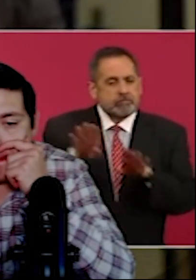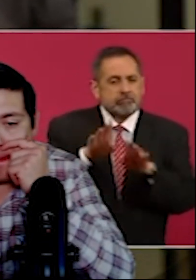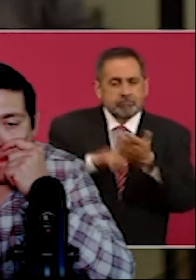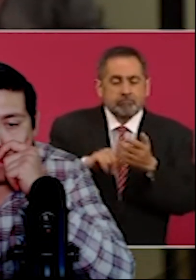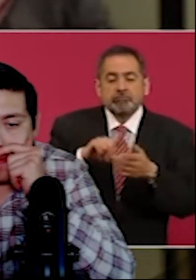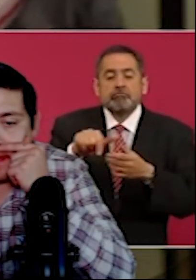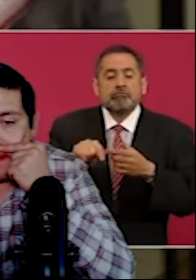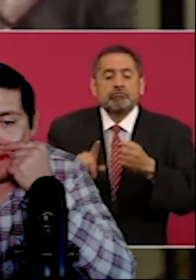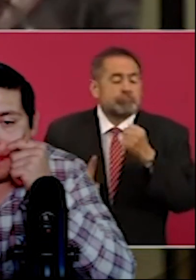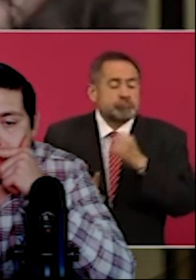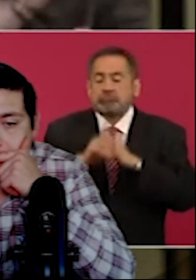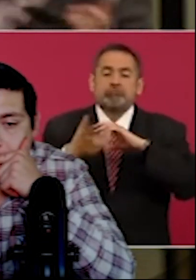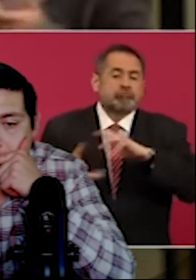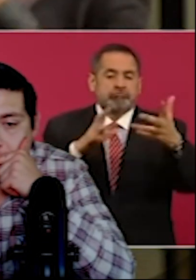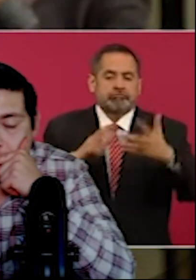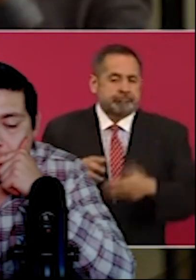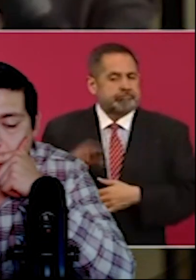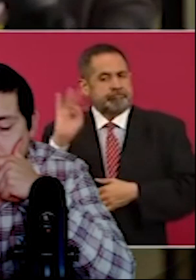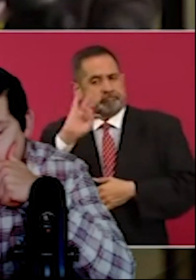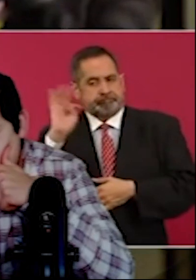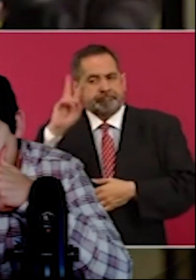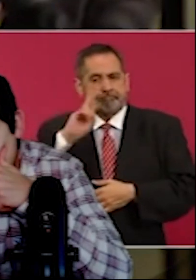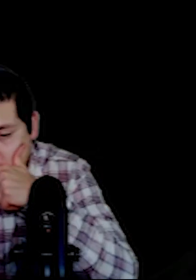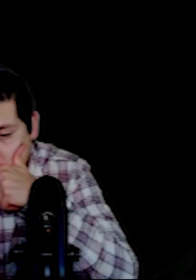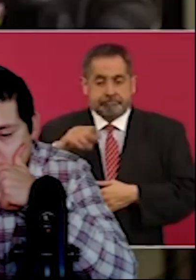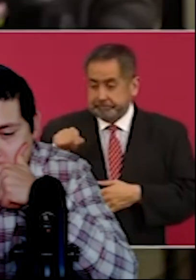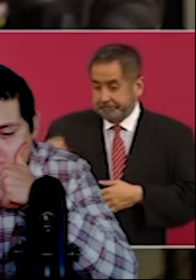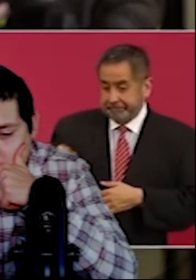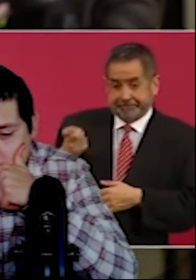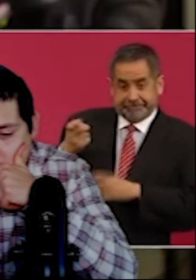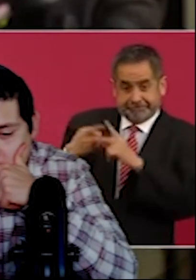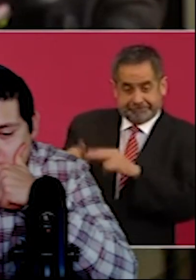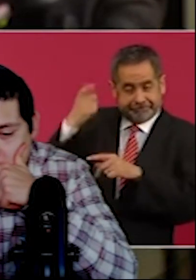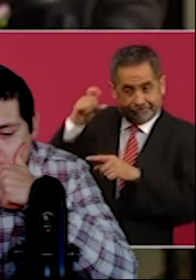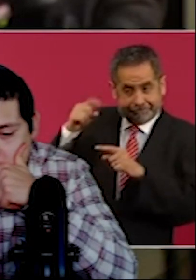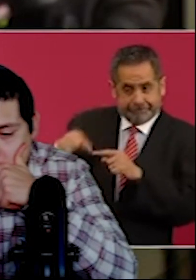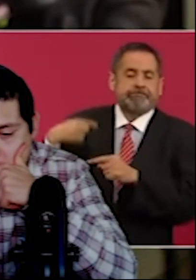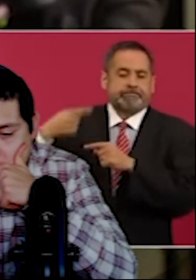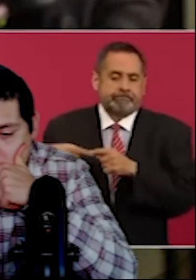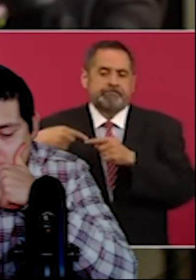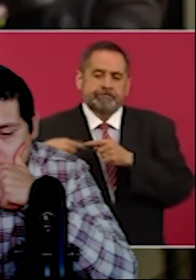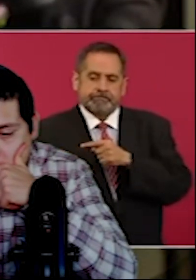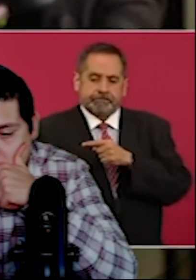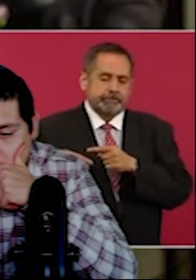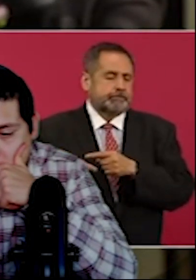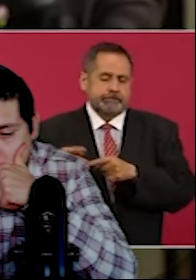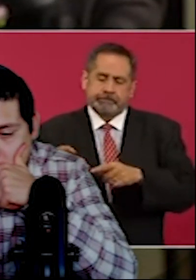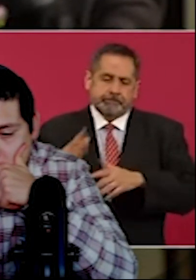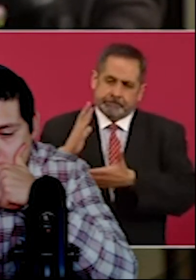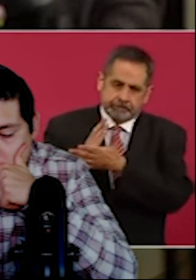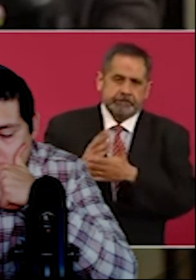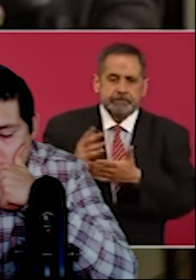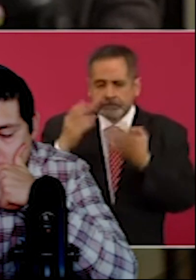conviertan después en violencia. Sería bueno que a partir de lo que pasó ya en el estadio este Corregidora, pues